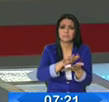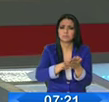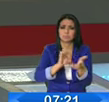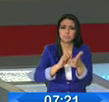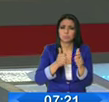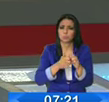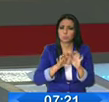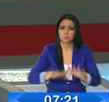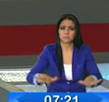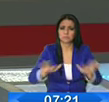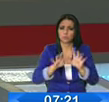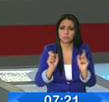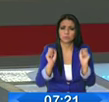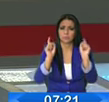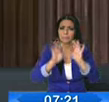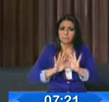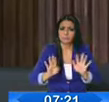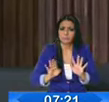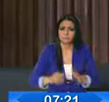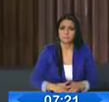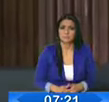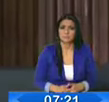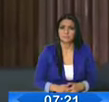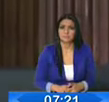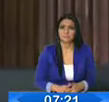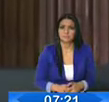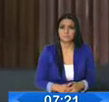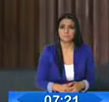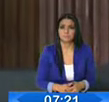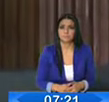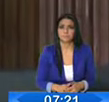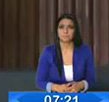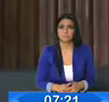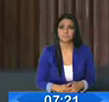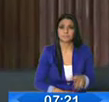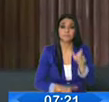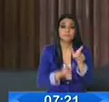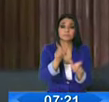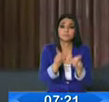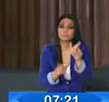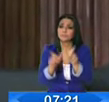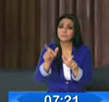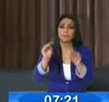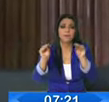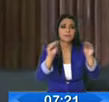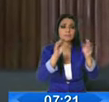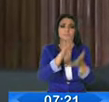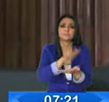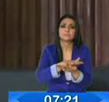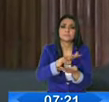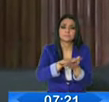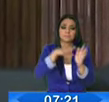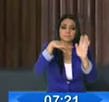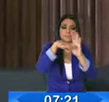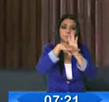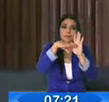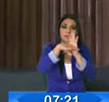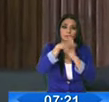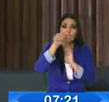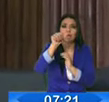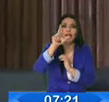tipo de sorpresas precisamente de llamar a la tranquilidad de que banco de la auto goza de una salud